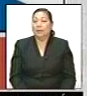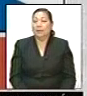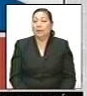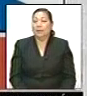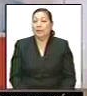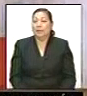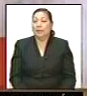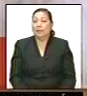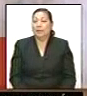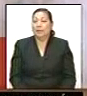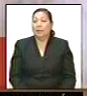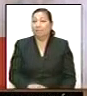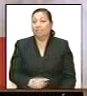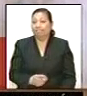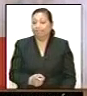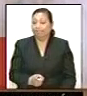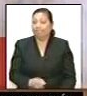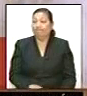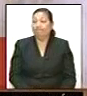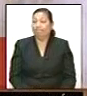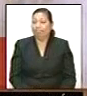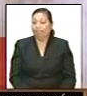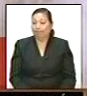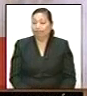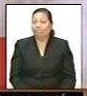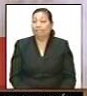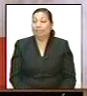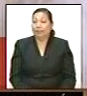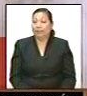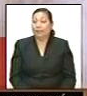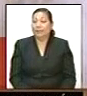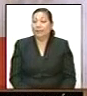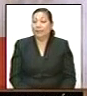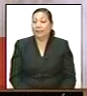pasa la siguiente por favor unión europea